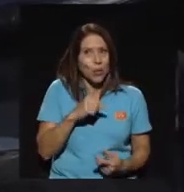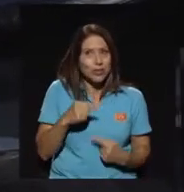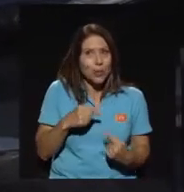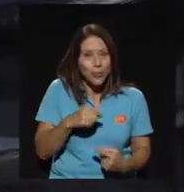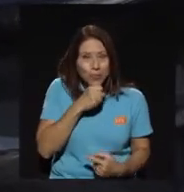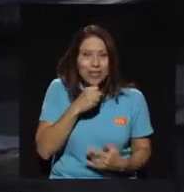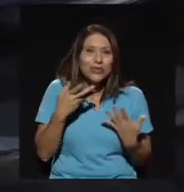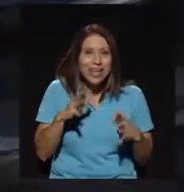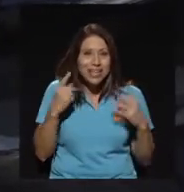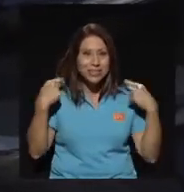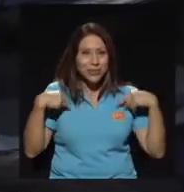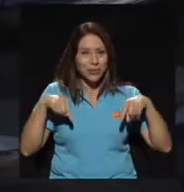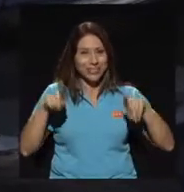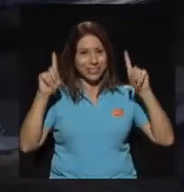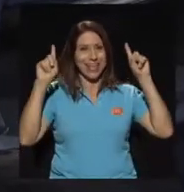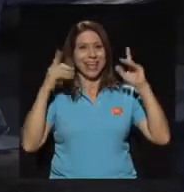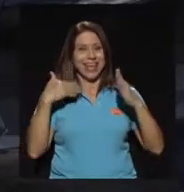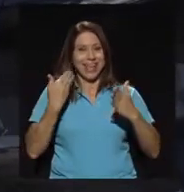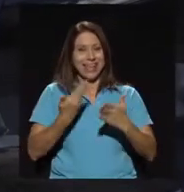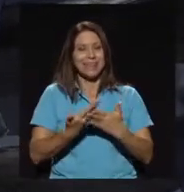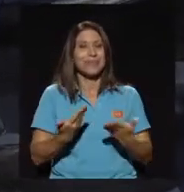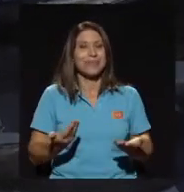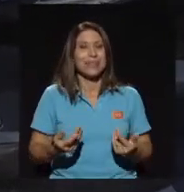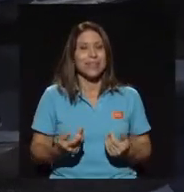llegué. Y entonces